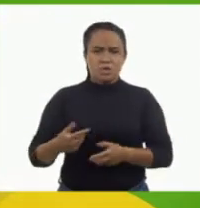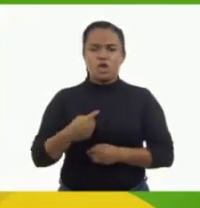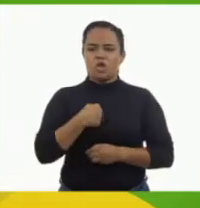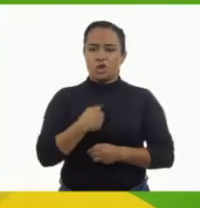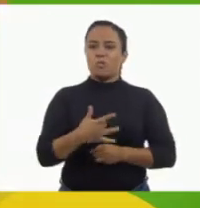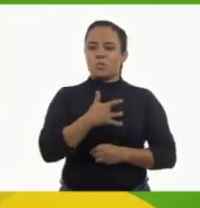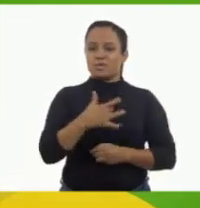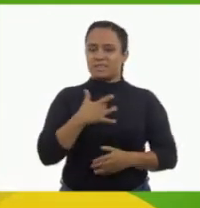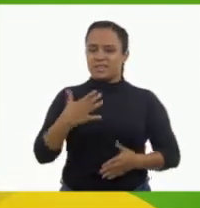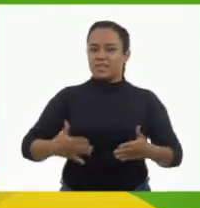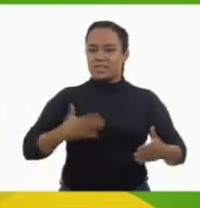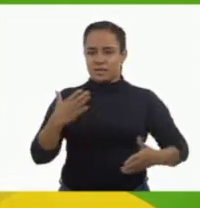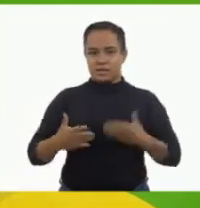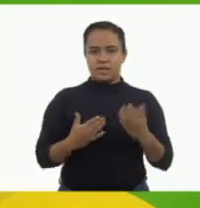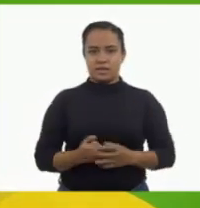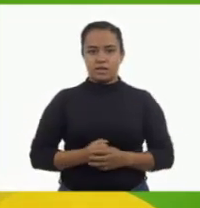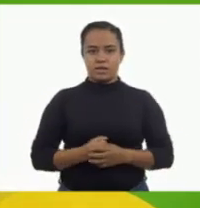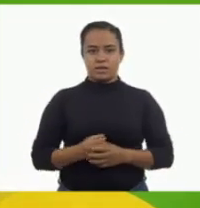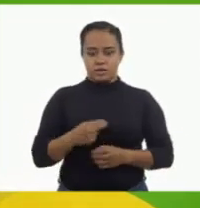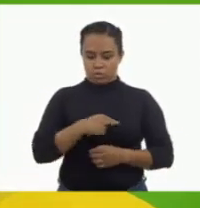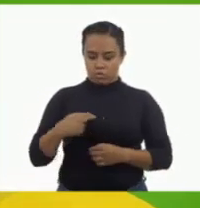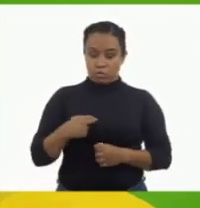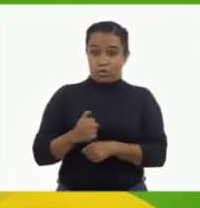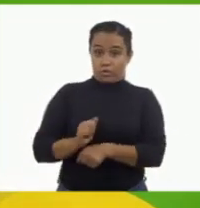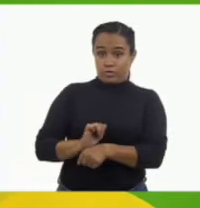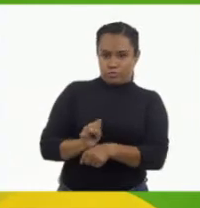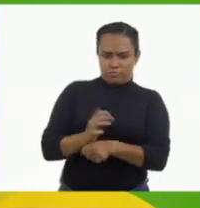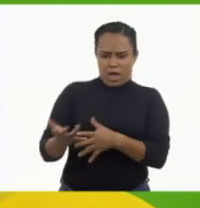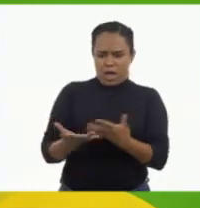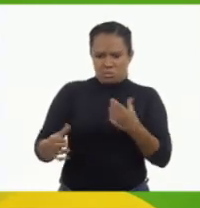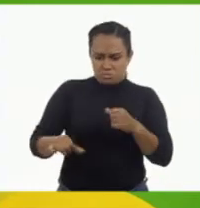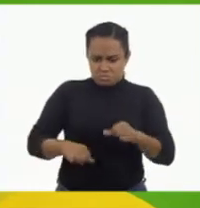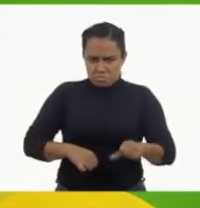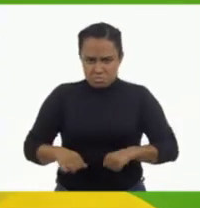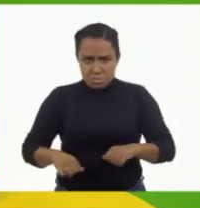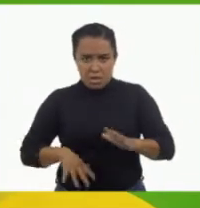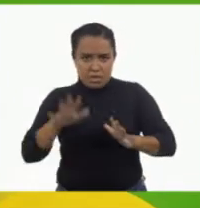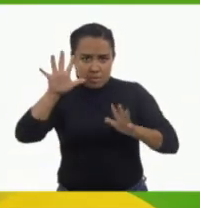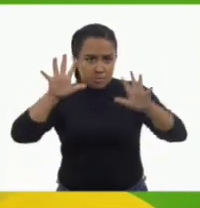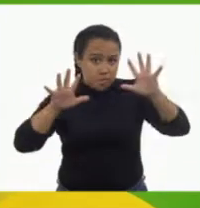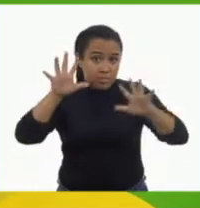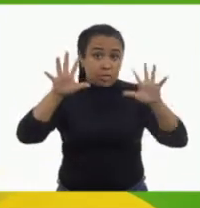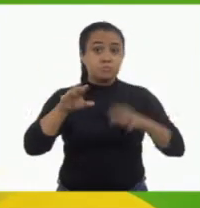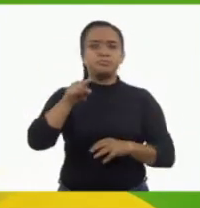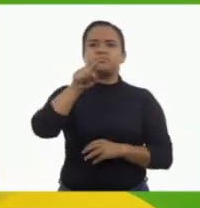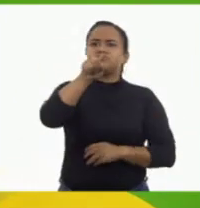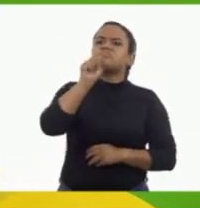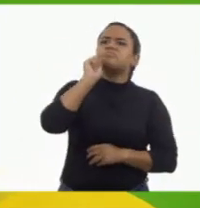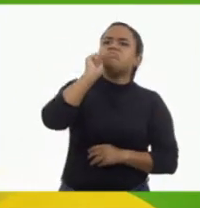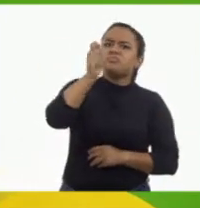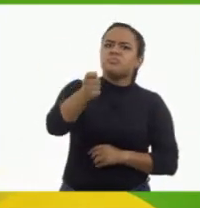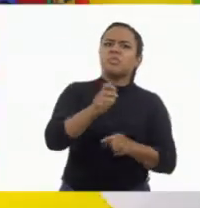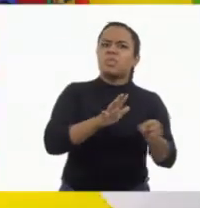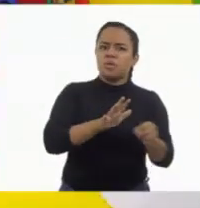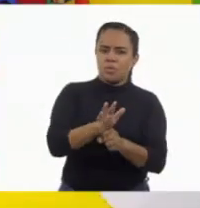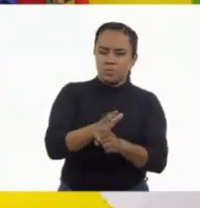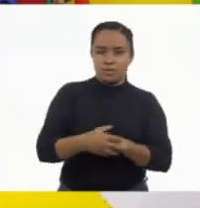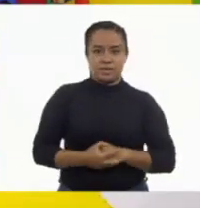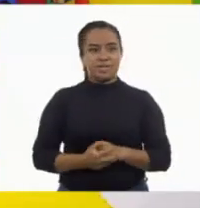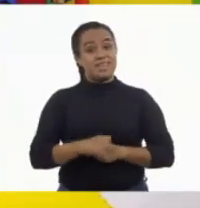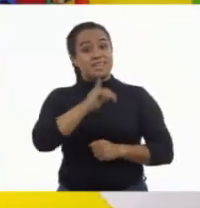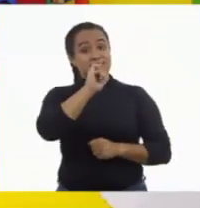provocan alegría. Vamos a actuarlas y tú en casa nos vas a ayudar a adivinar de qué acción se trata.